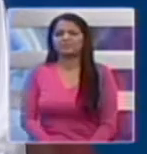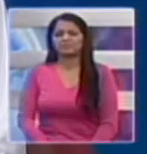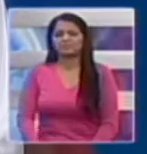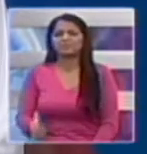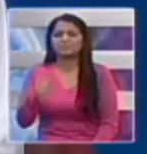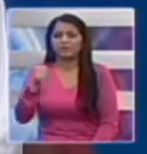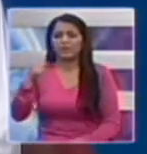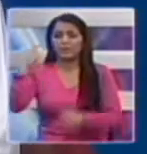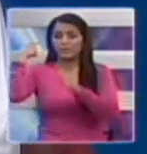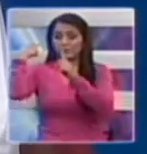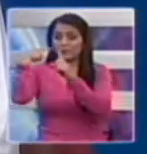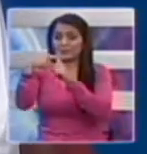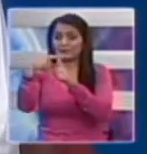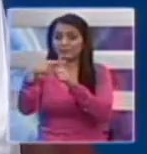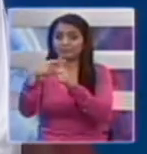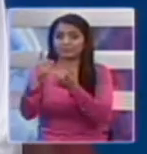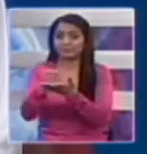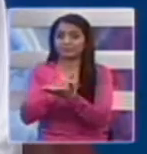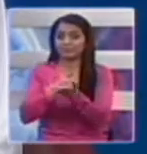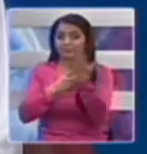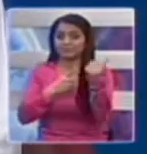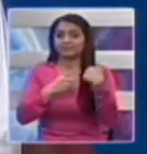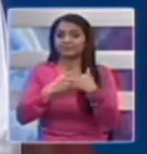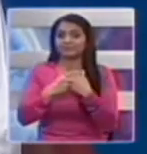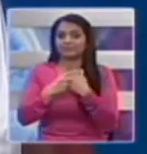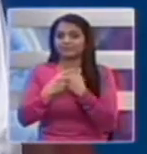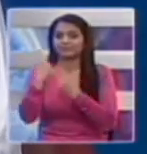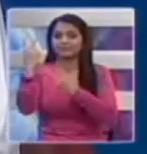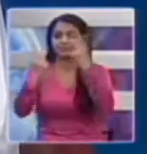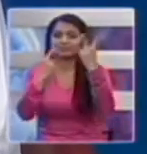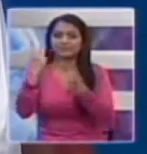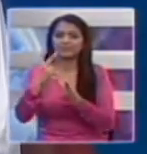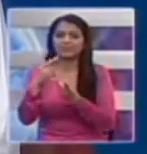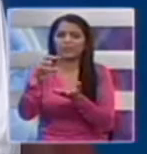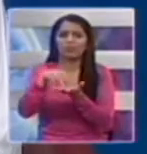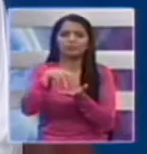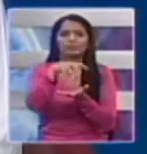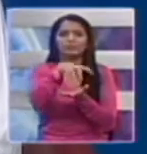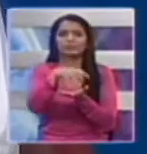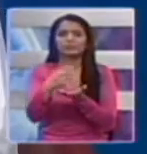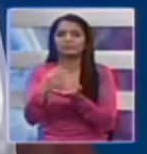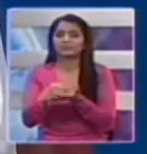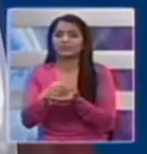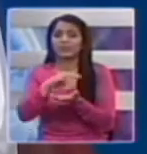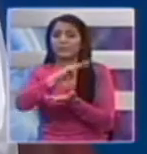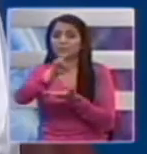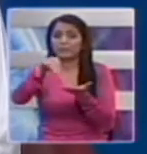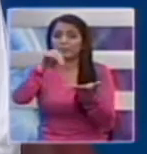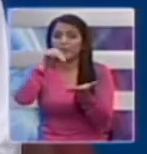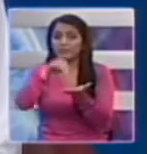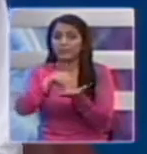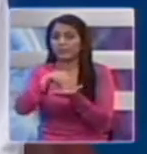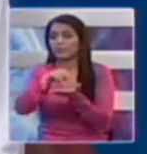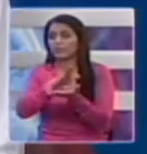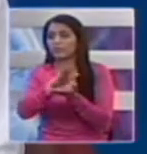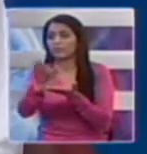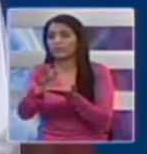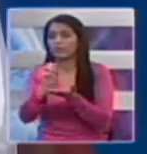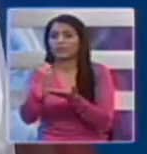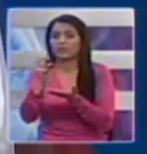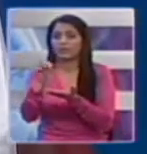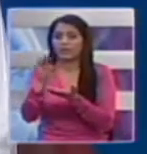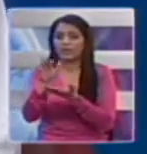positiva. Estuvimos la semana pasada recorriendo la provincia de Manabí. Estuvimos en Santana, estuvimos en Puerto Viejo,